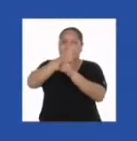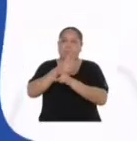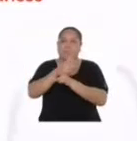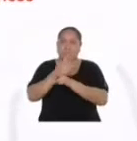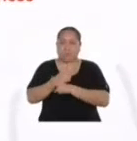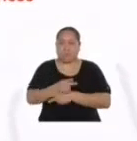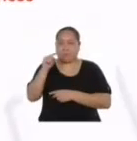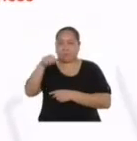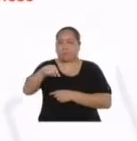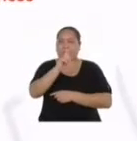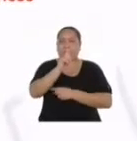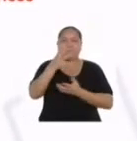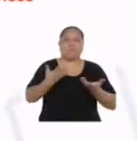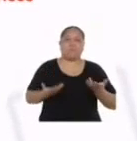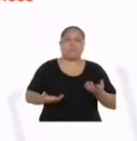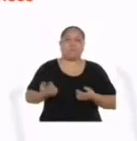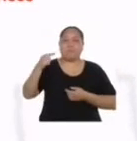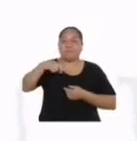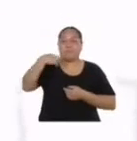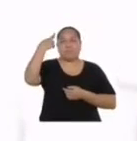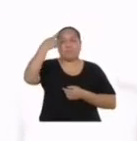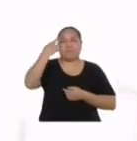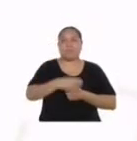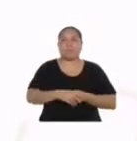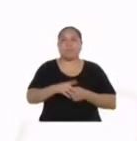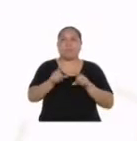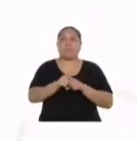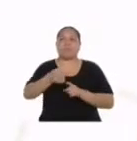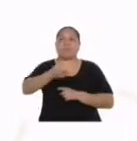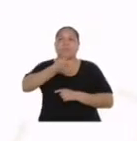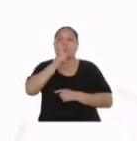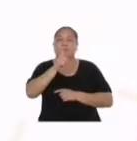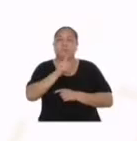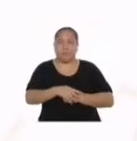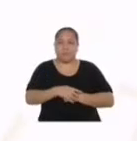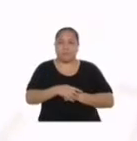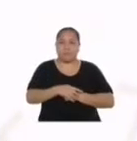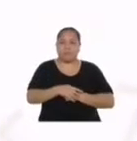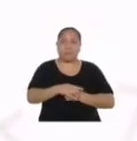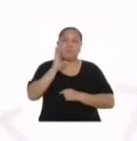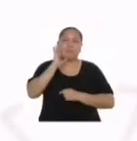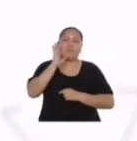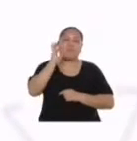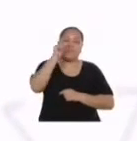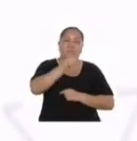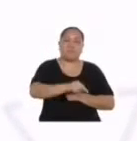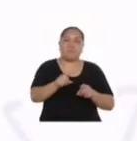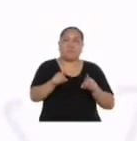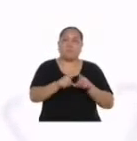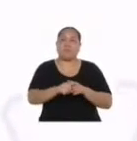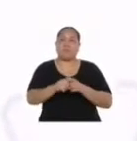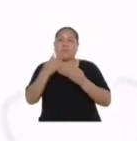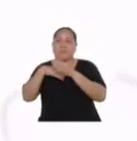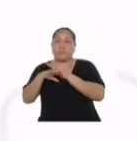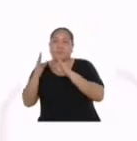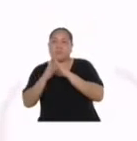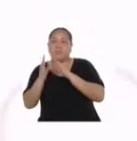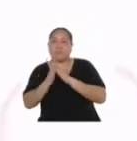hace. Entre esos otros motivos, por descargas de aguas residuales, domésticas e